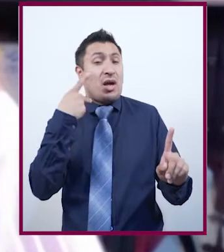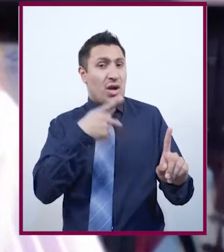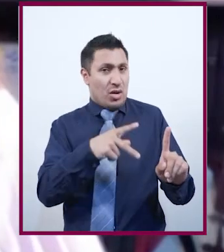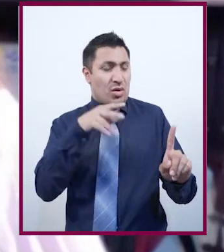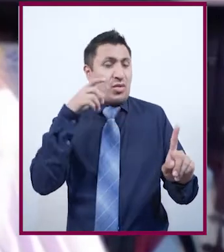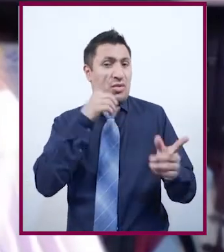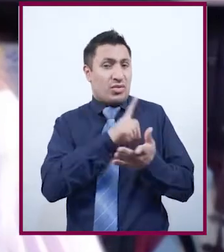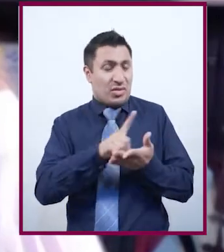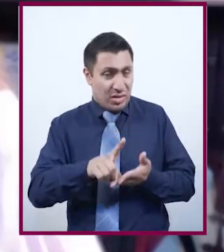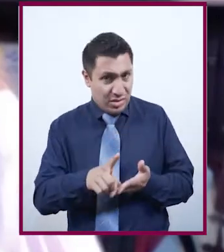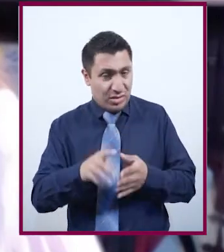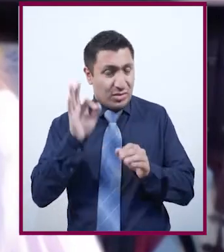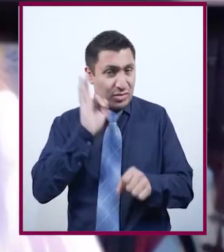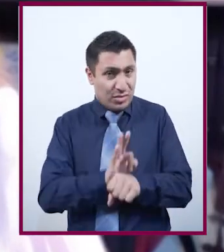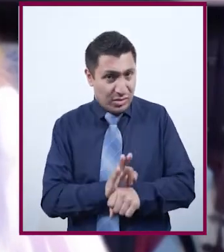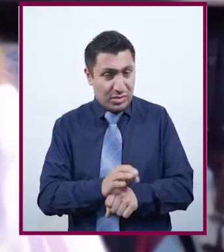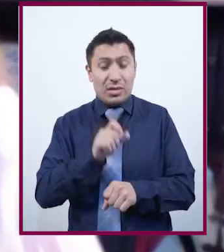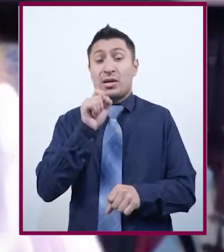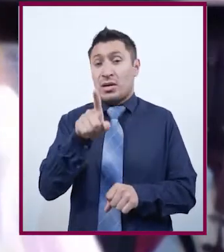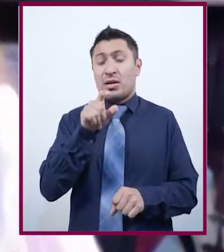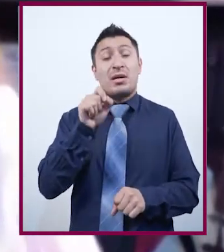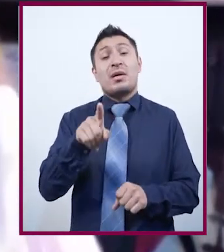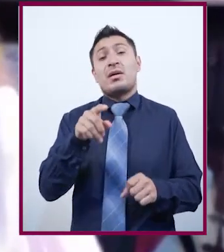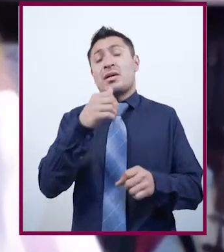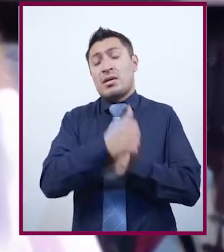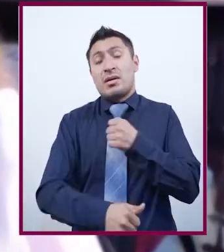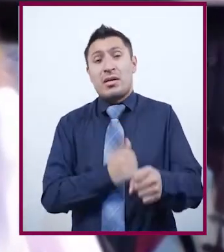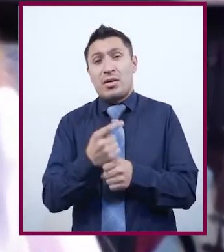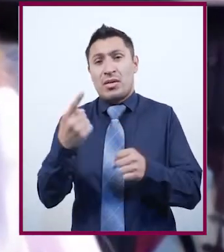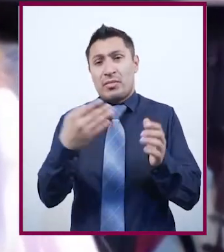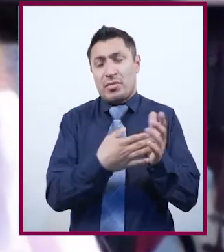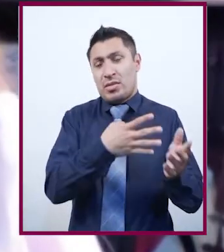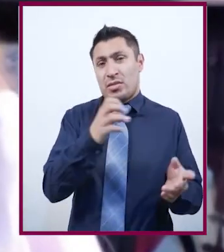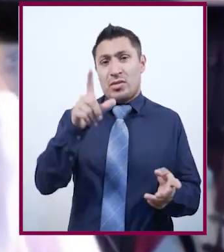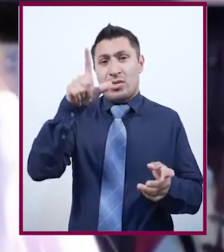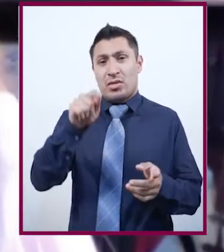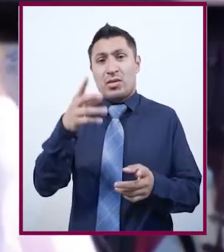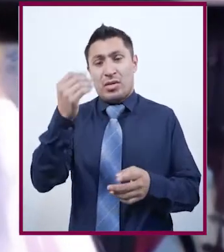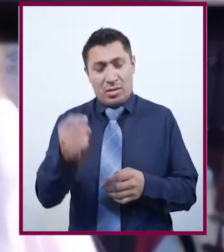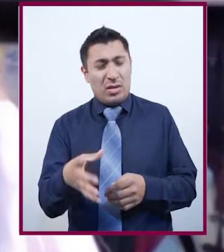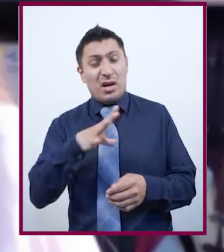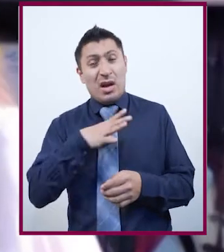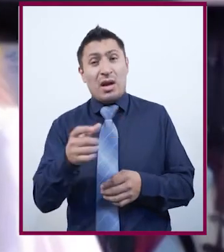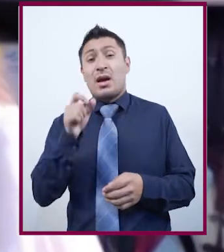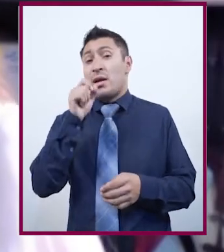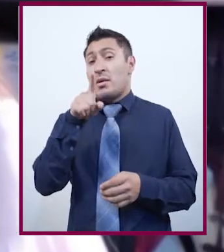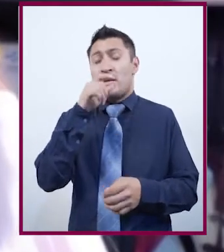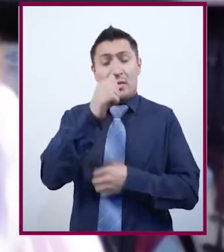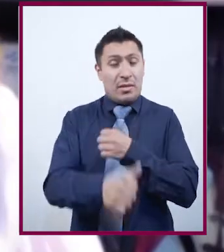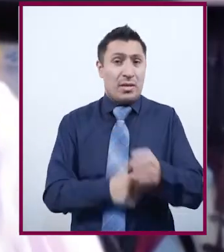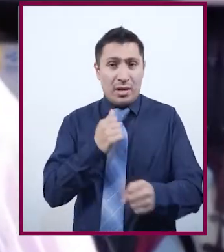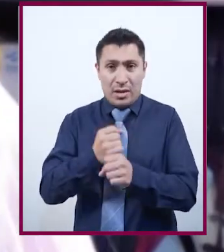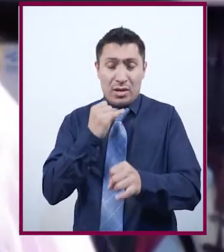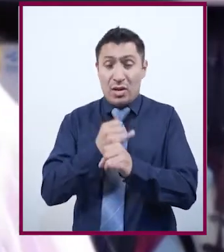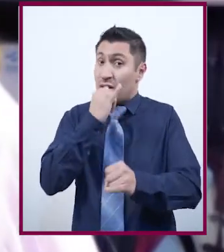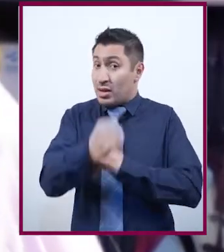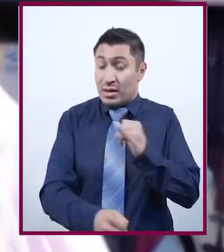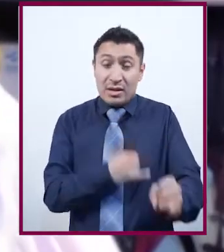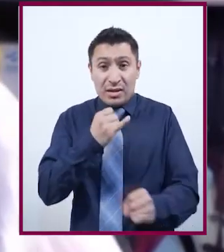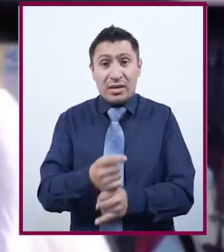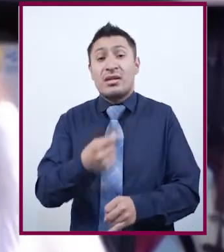parteaguas es en 1979 porque se declara el Año Internacional del Niño. Y ahí